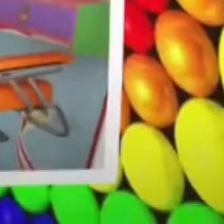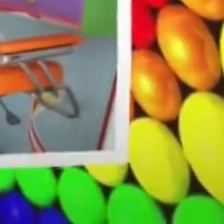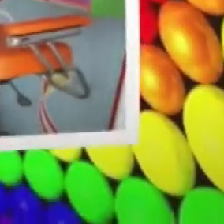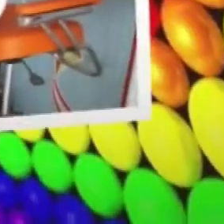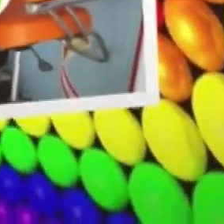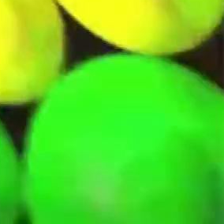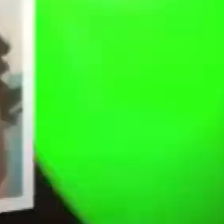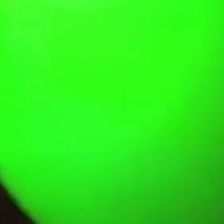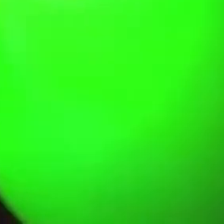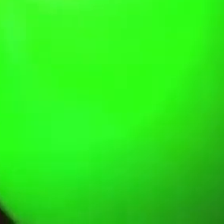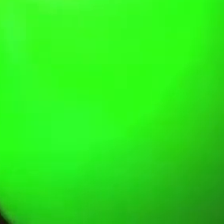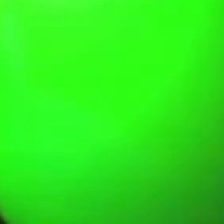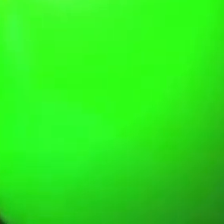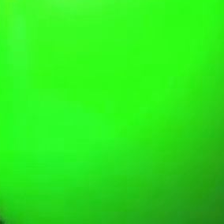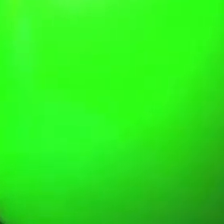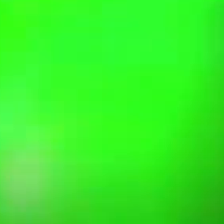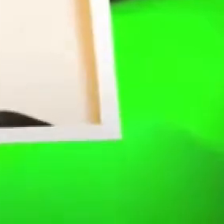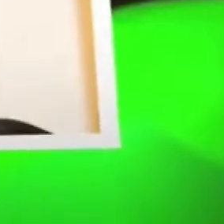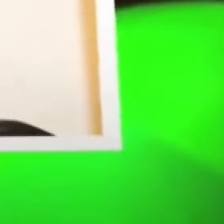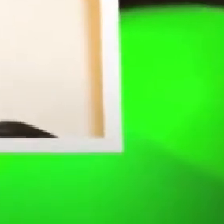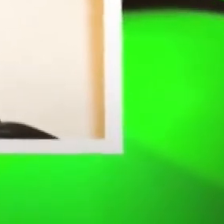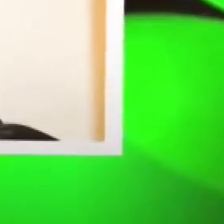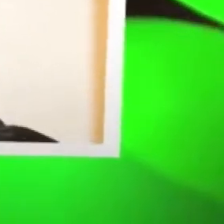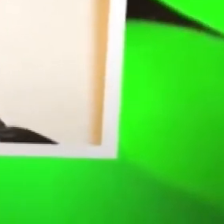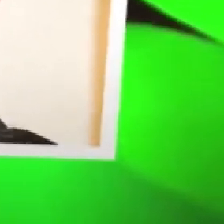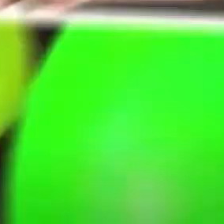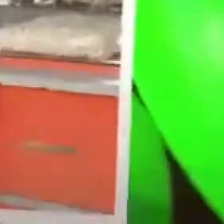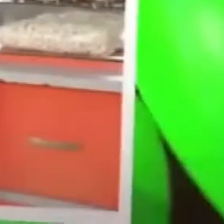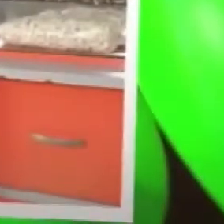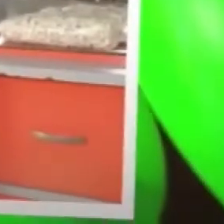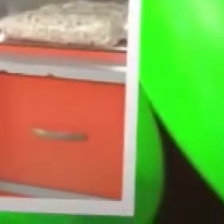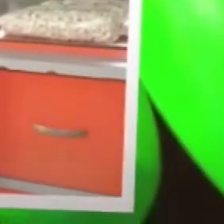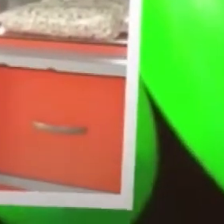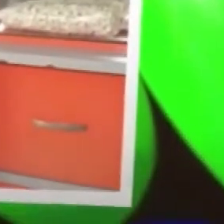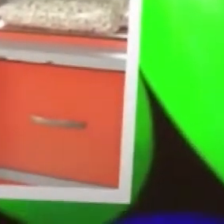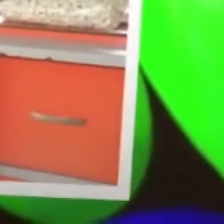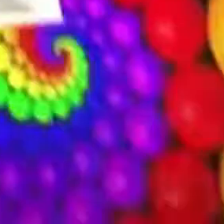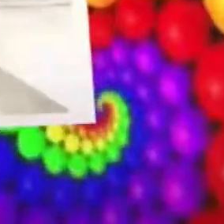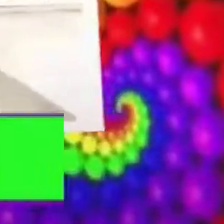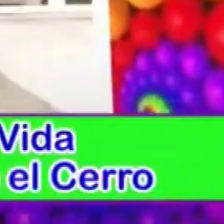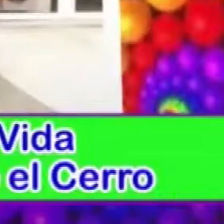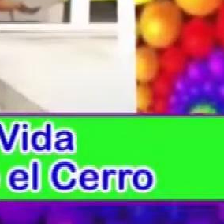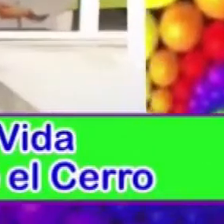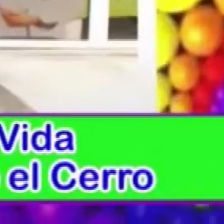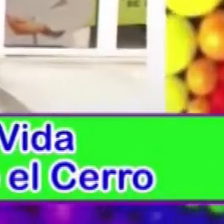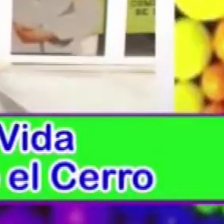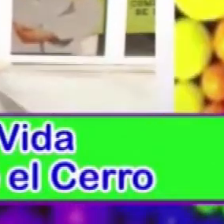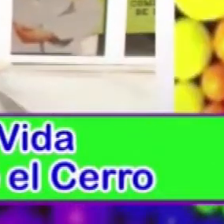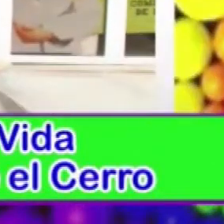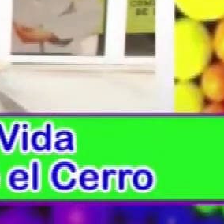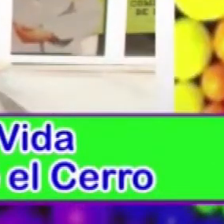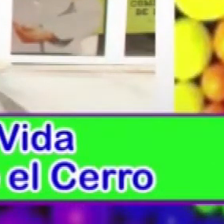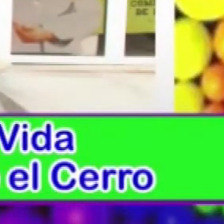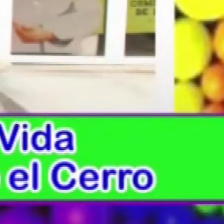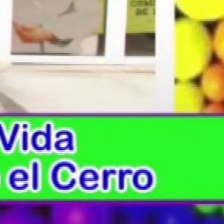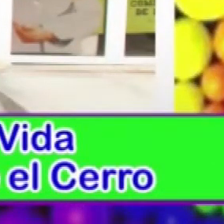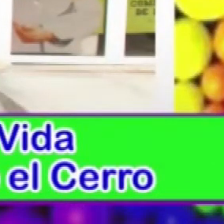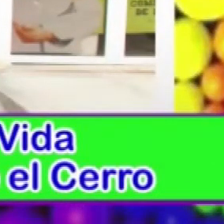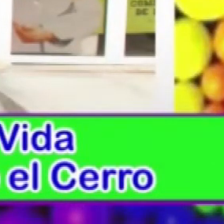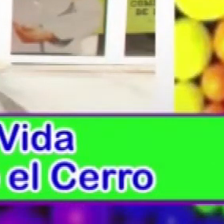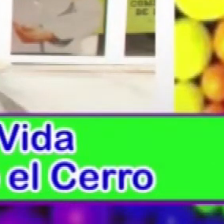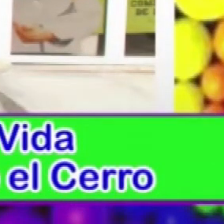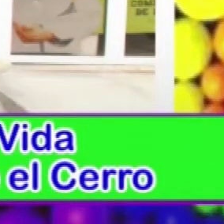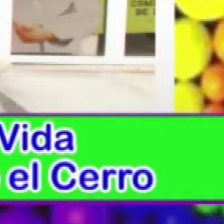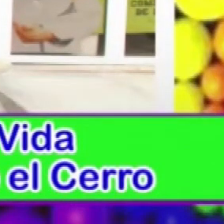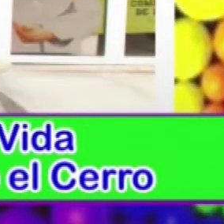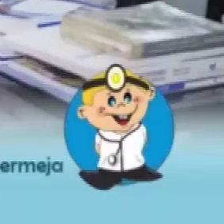corte para caballeros. Visítalos en la carrera 27, diagonal 4926, Parque de la Vida, y en la sucursal de la calle 29B, número 4008,